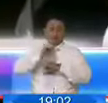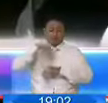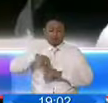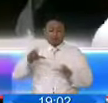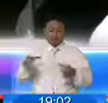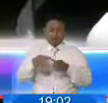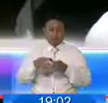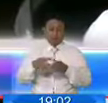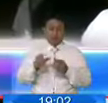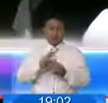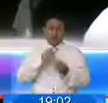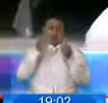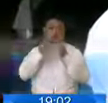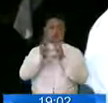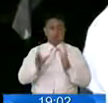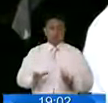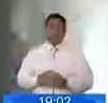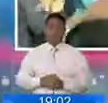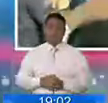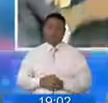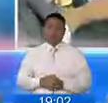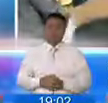el avance de la revolución ciudadana